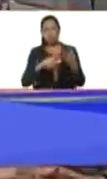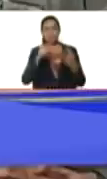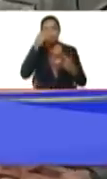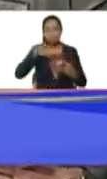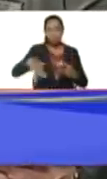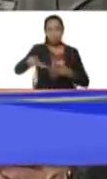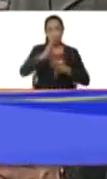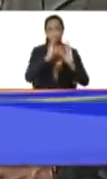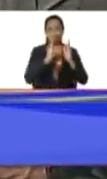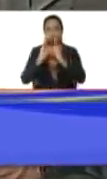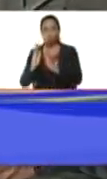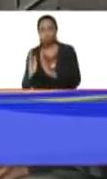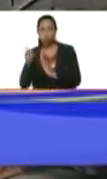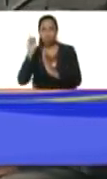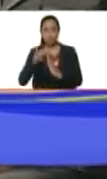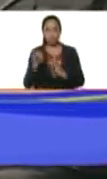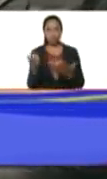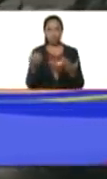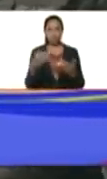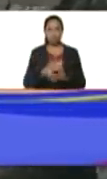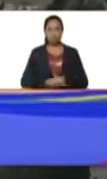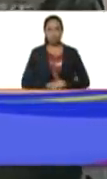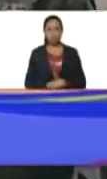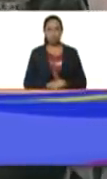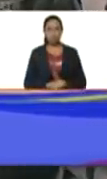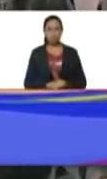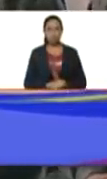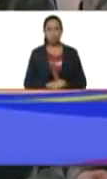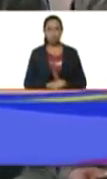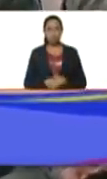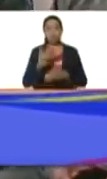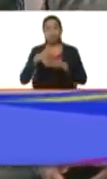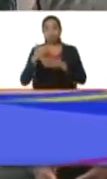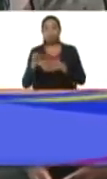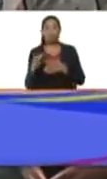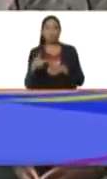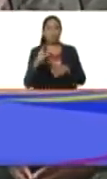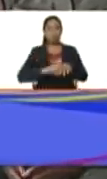pueblo organizado, a cualquier hora.